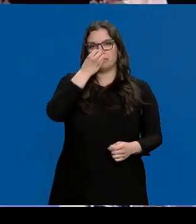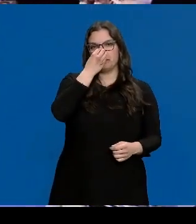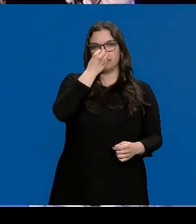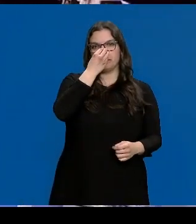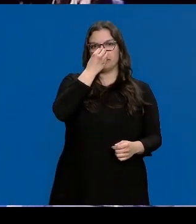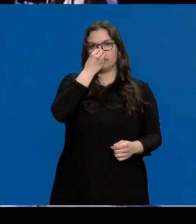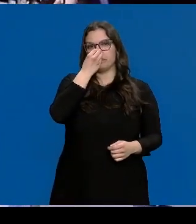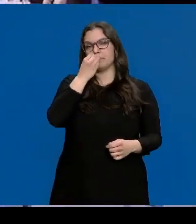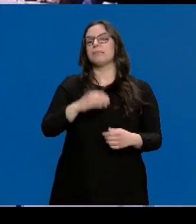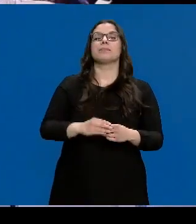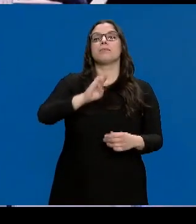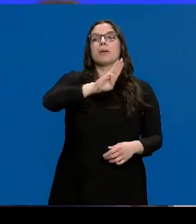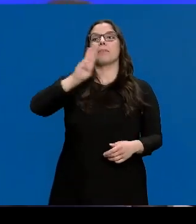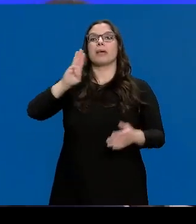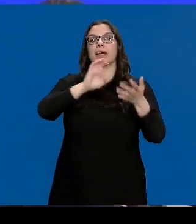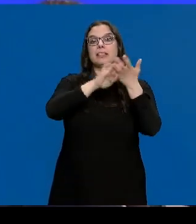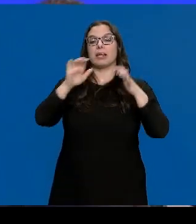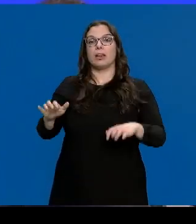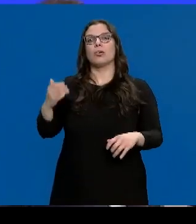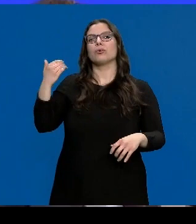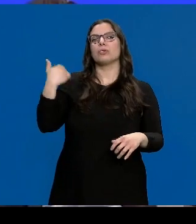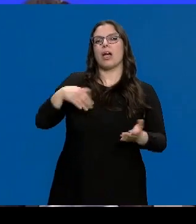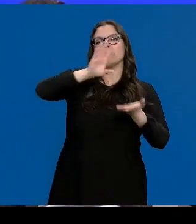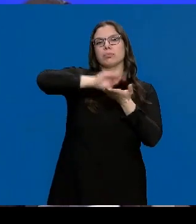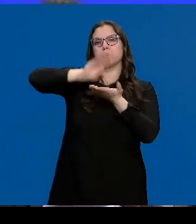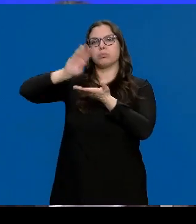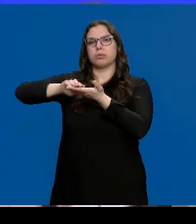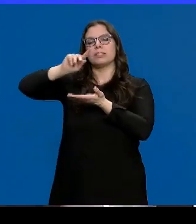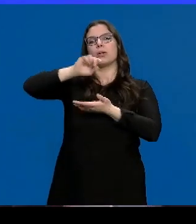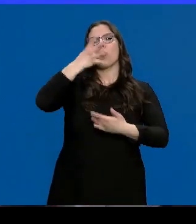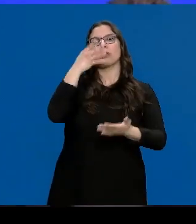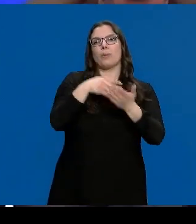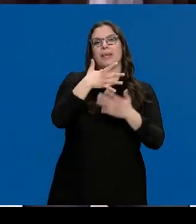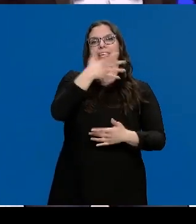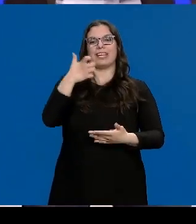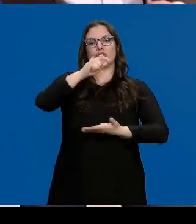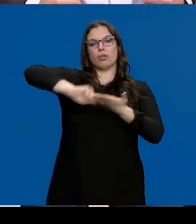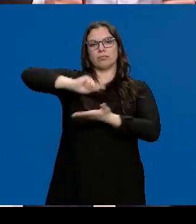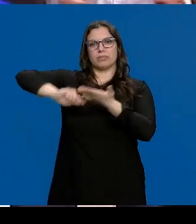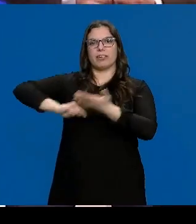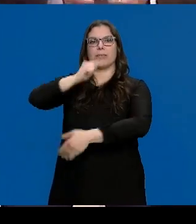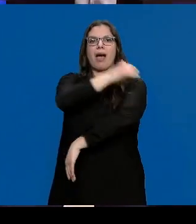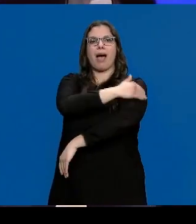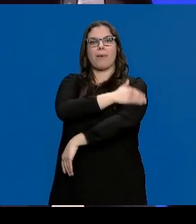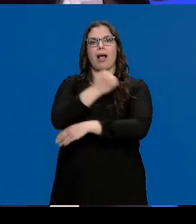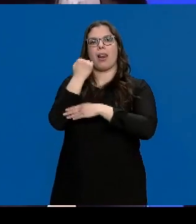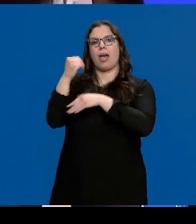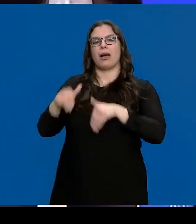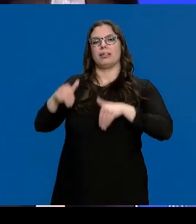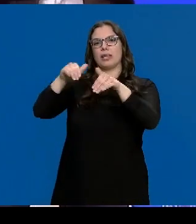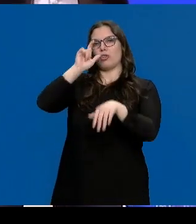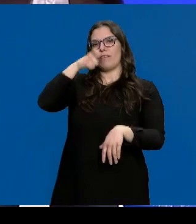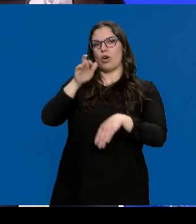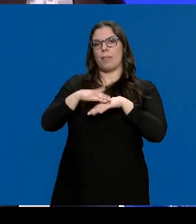El Partido Popular de Castilla y León ha recogido ya 4.500 avales para la candidatura de Núñez Feijóo a la presidencia del